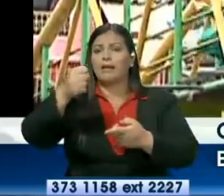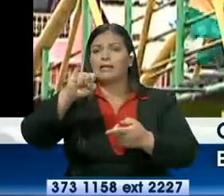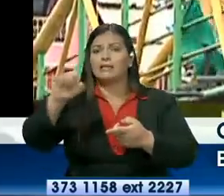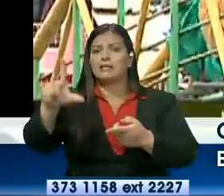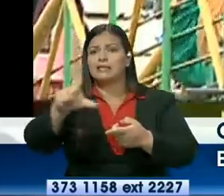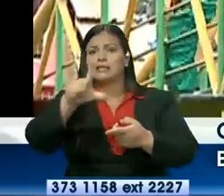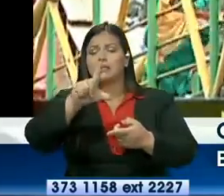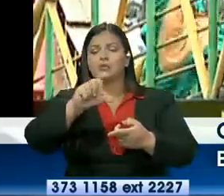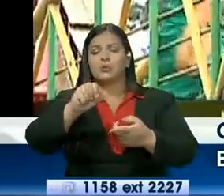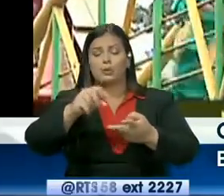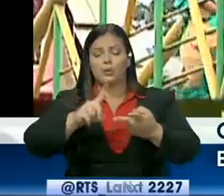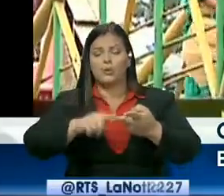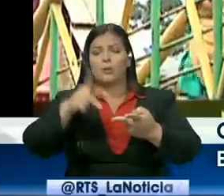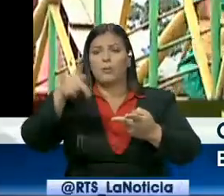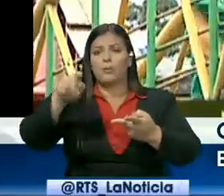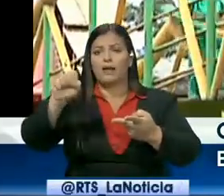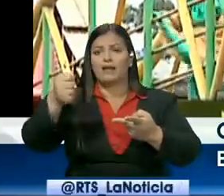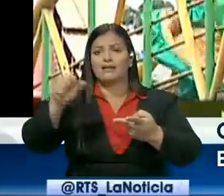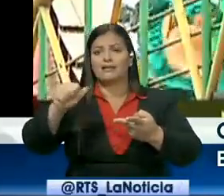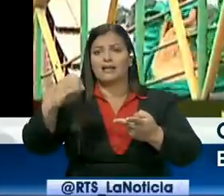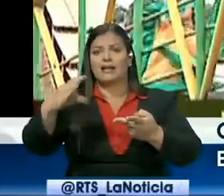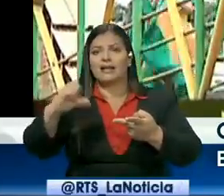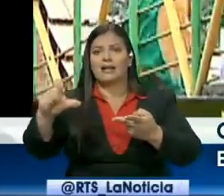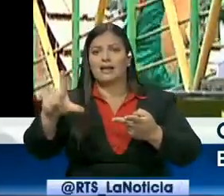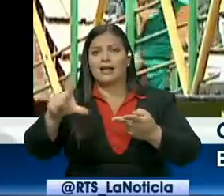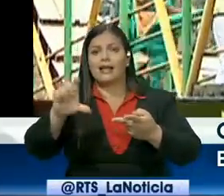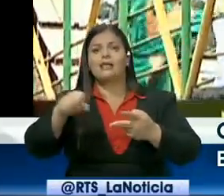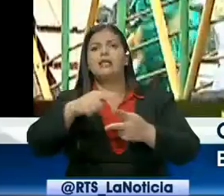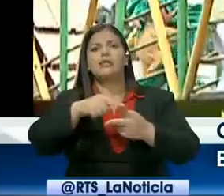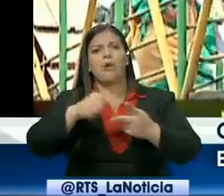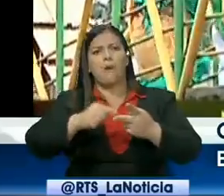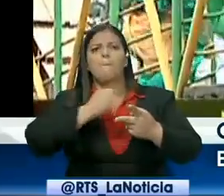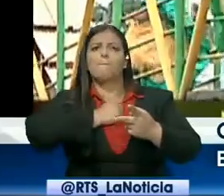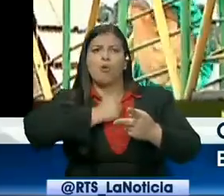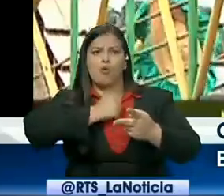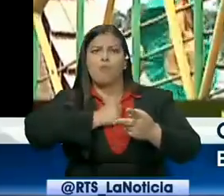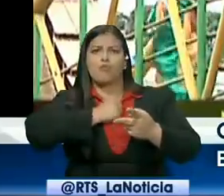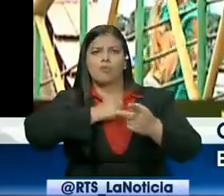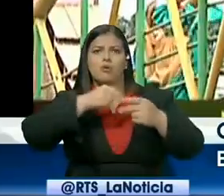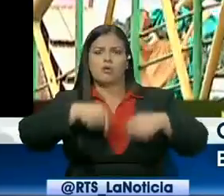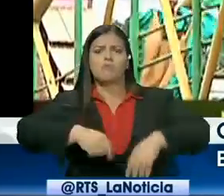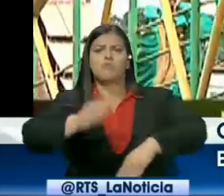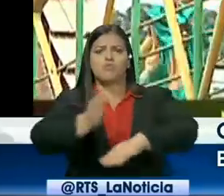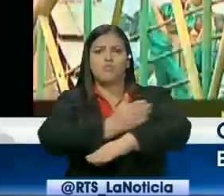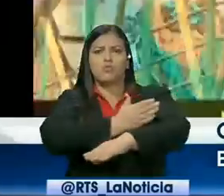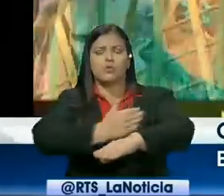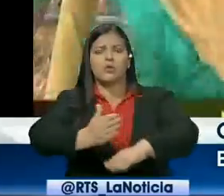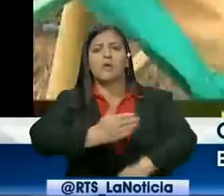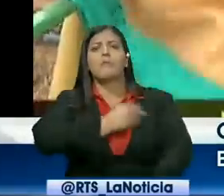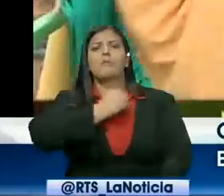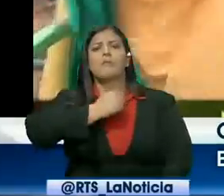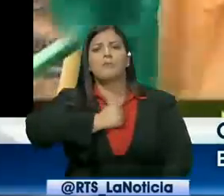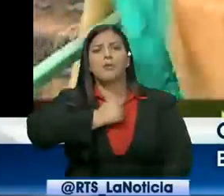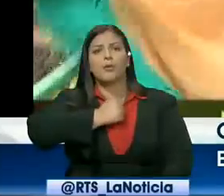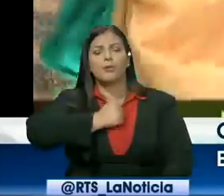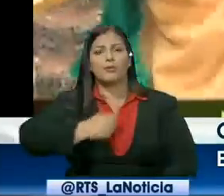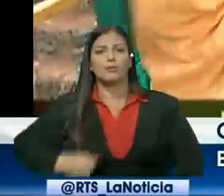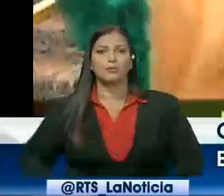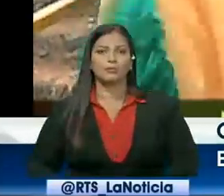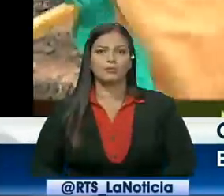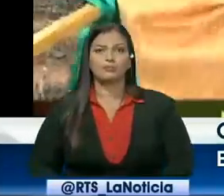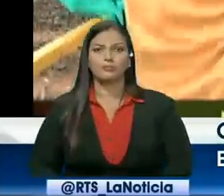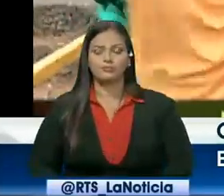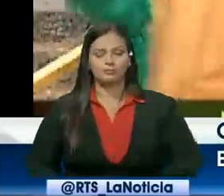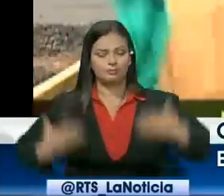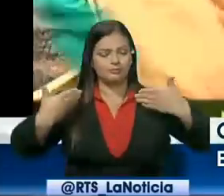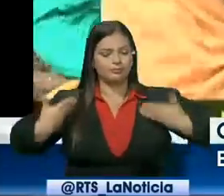himno, que es en el cual se resalta las tradiciones y lo más bello de mi cantón. En cuanto a la